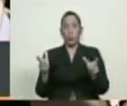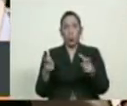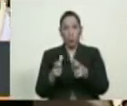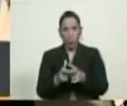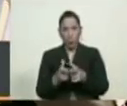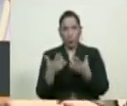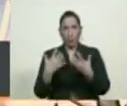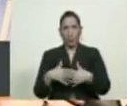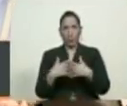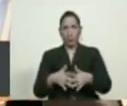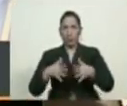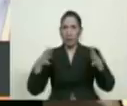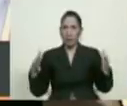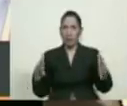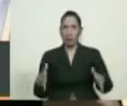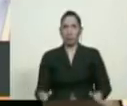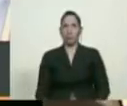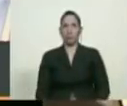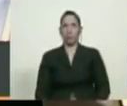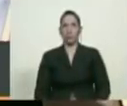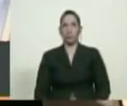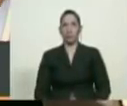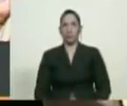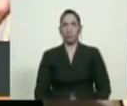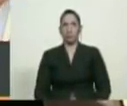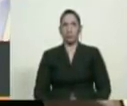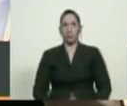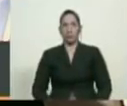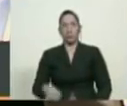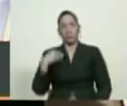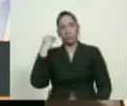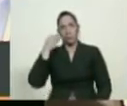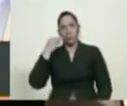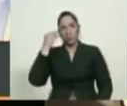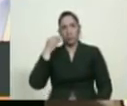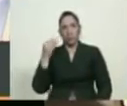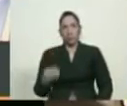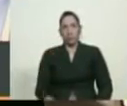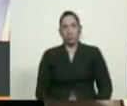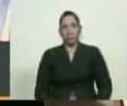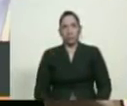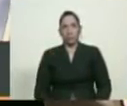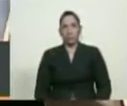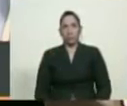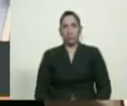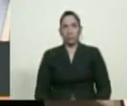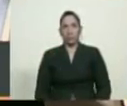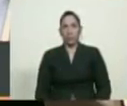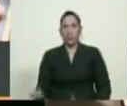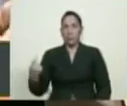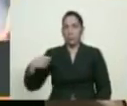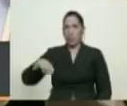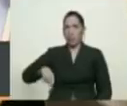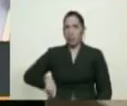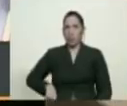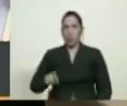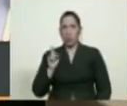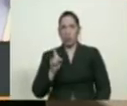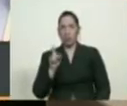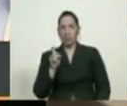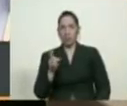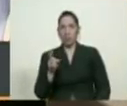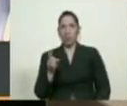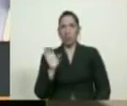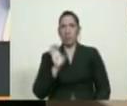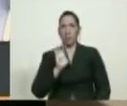empresa, pequeña y mediana industria, se ha pensado en las posibilidades ciertas de inversión que se necesitan en el país